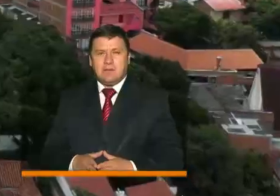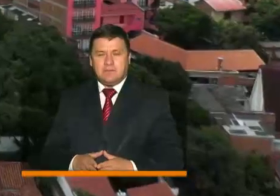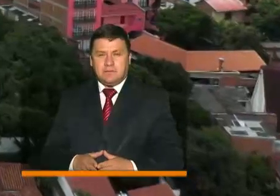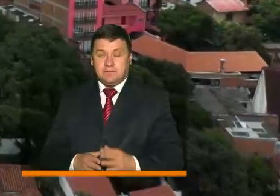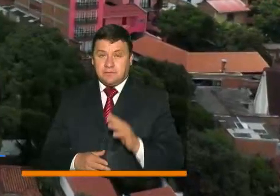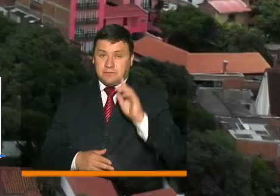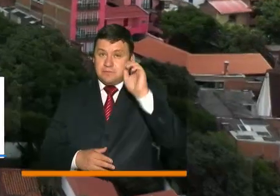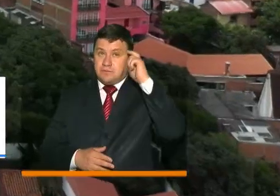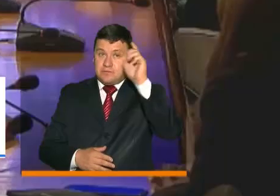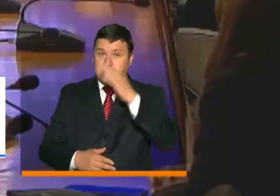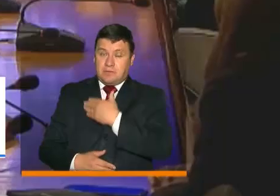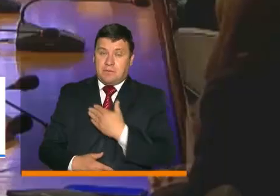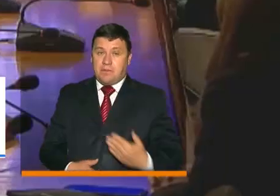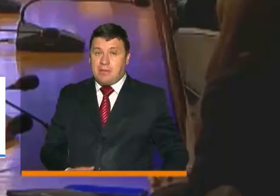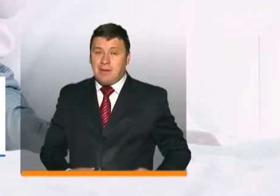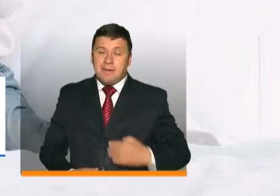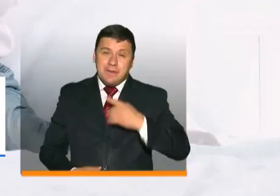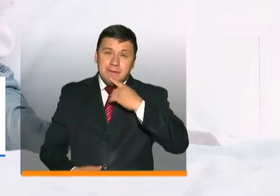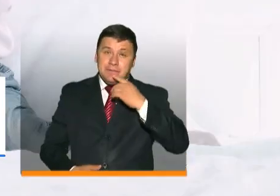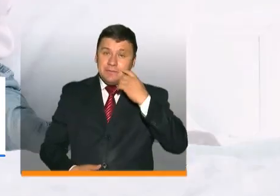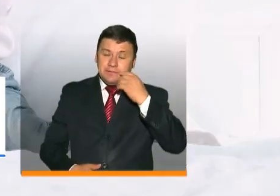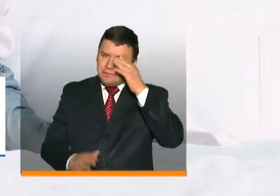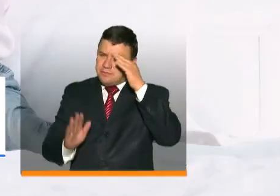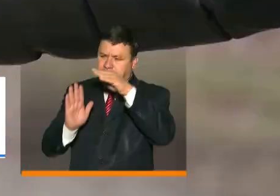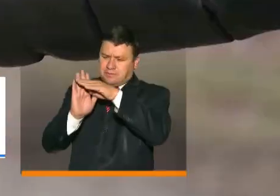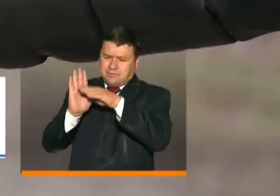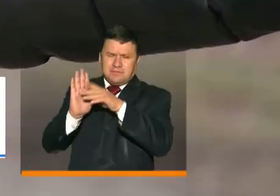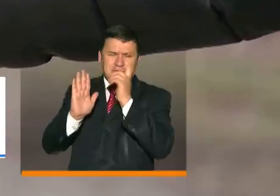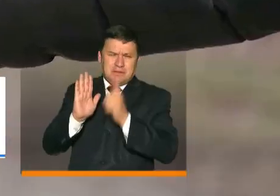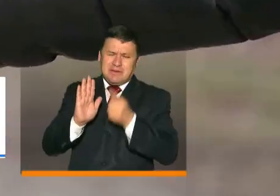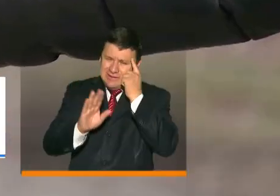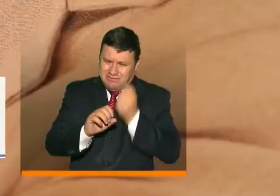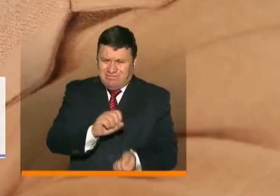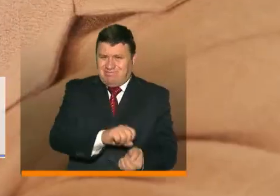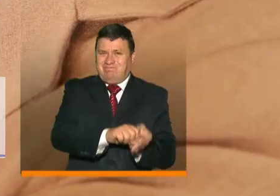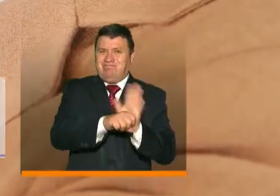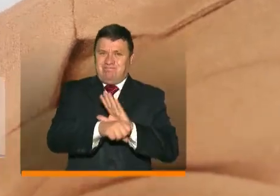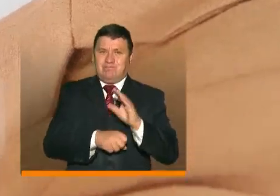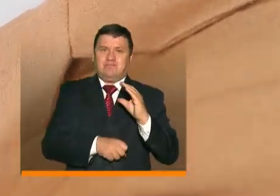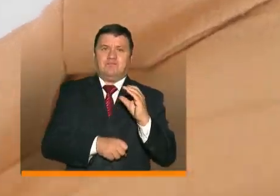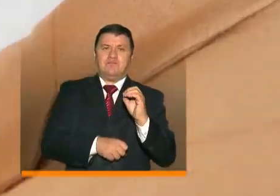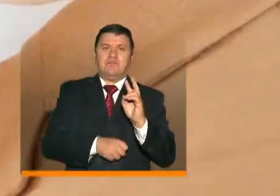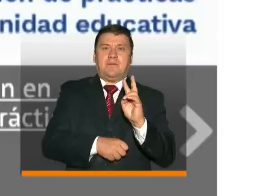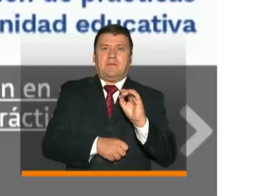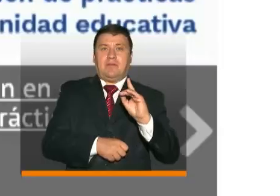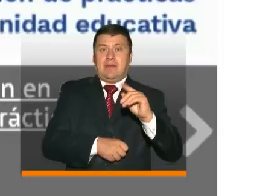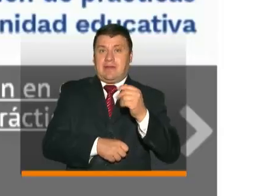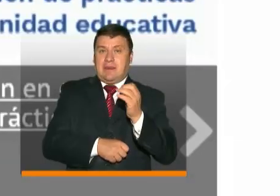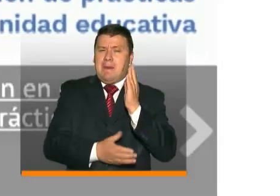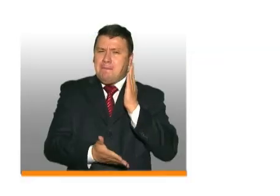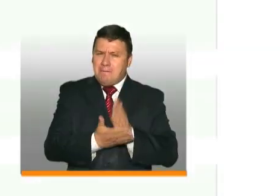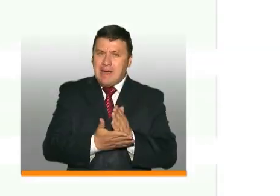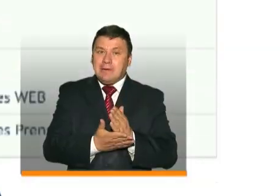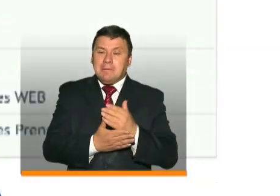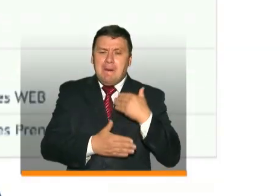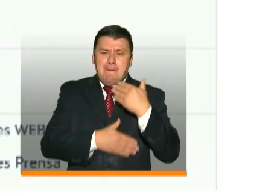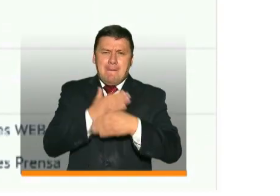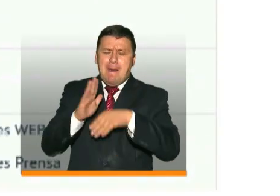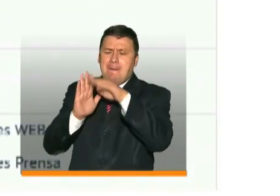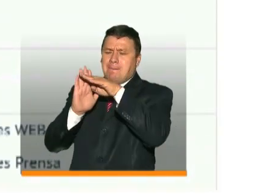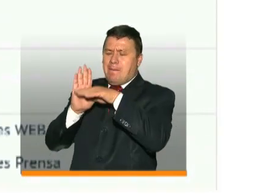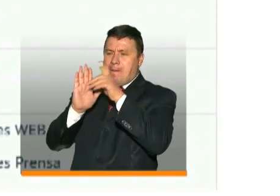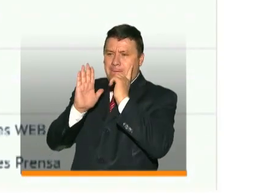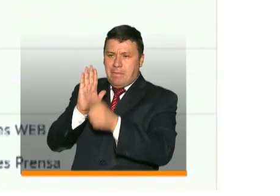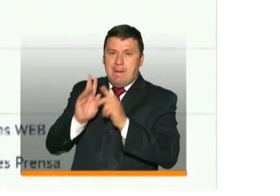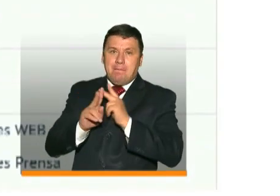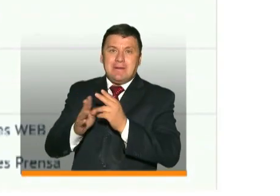El gobierno del presidente Iván Duque, en el marco de la emergencia causada por el COVID-19, avanza en la definición de los lineamientos para la prestación